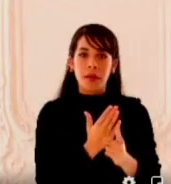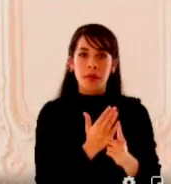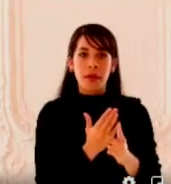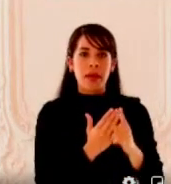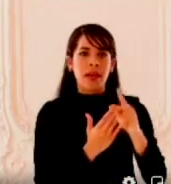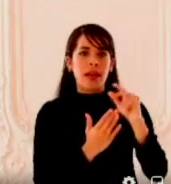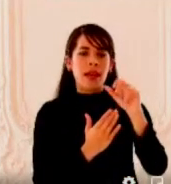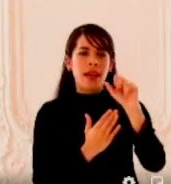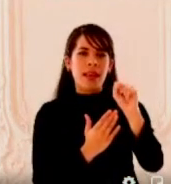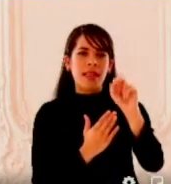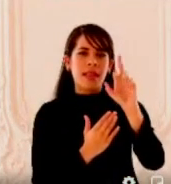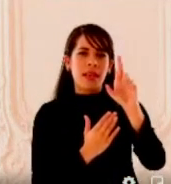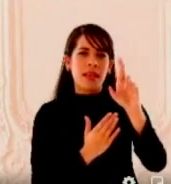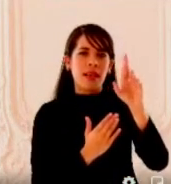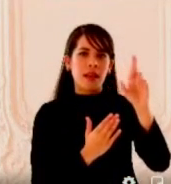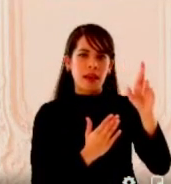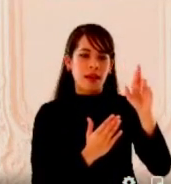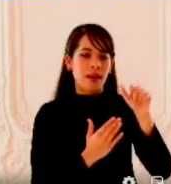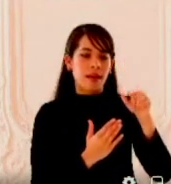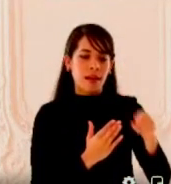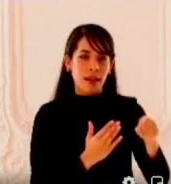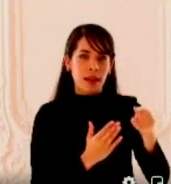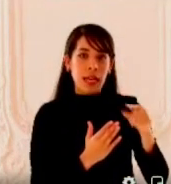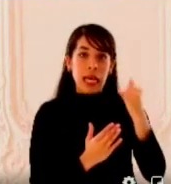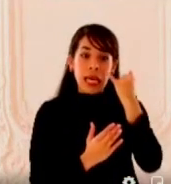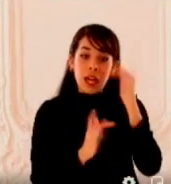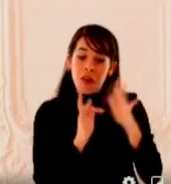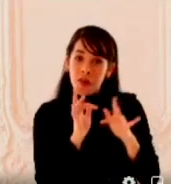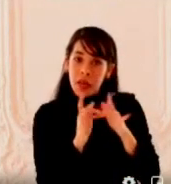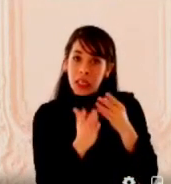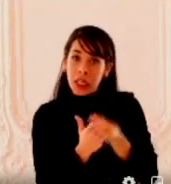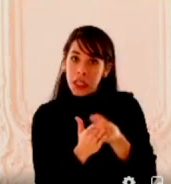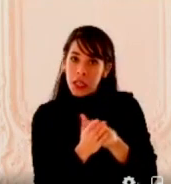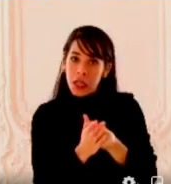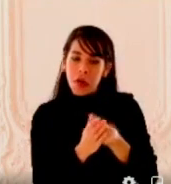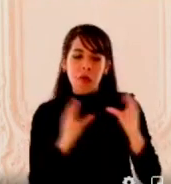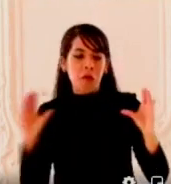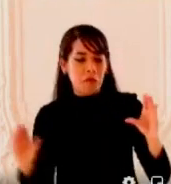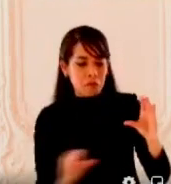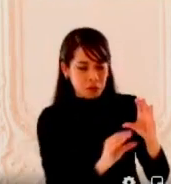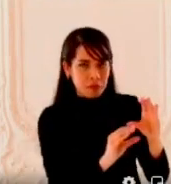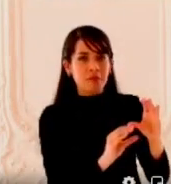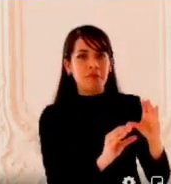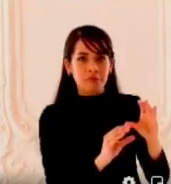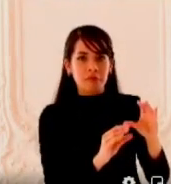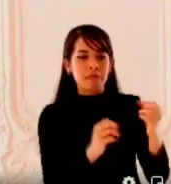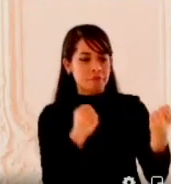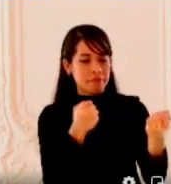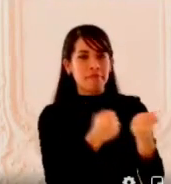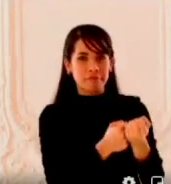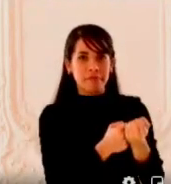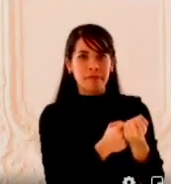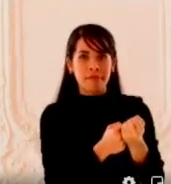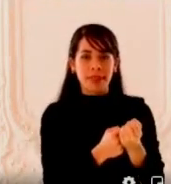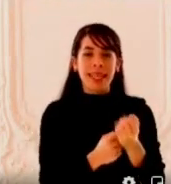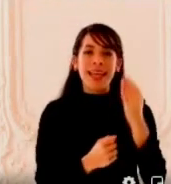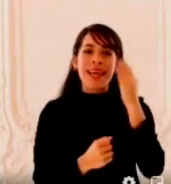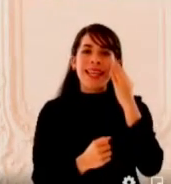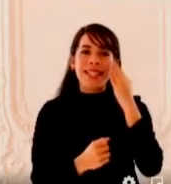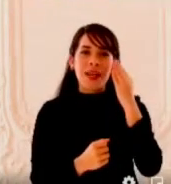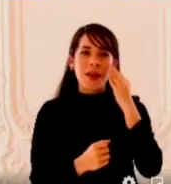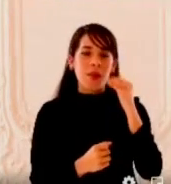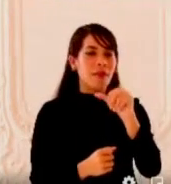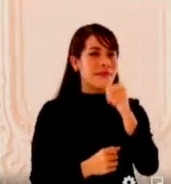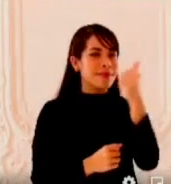CDBGDR, para complementar lo que falta, o sea, que lo queremos realidad. En el caso de la extensión o